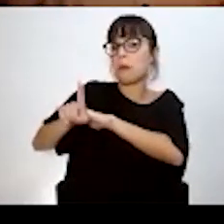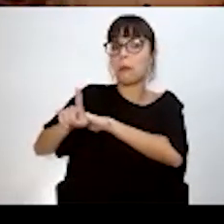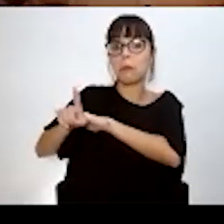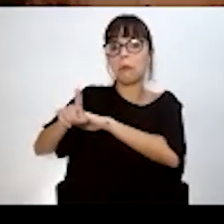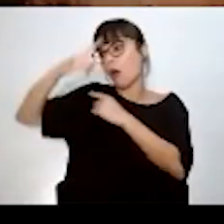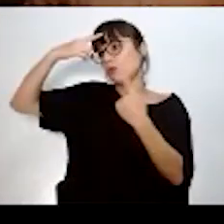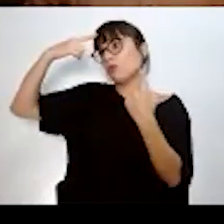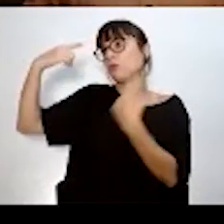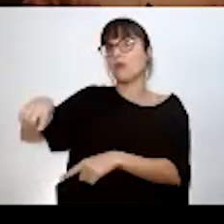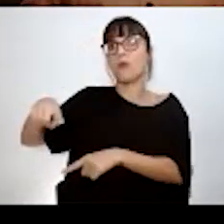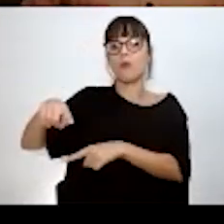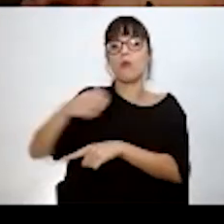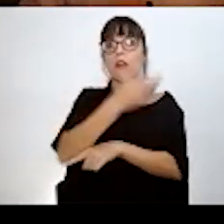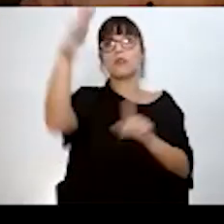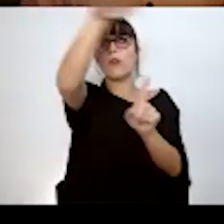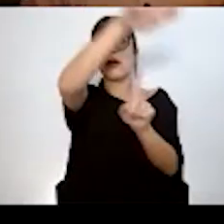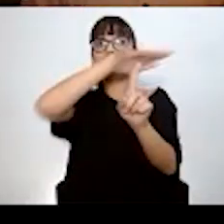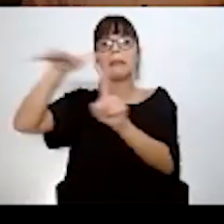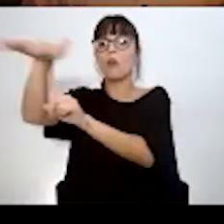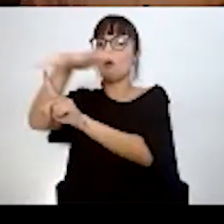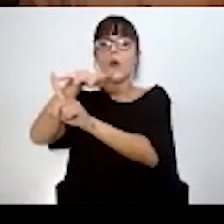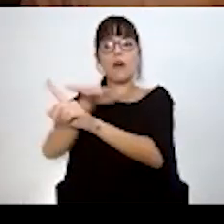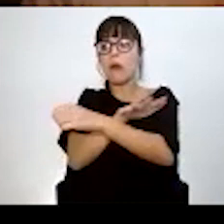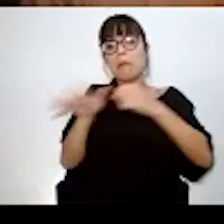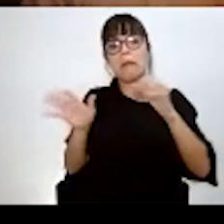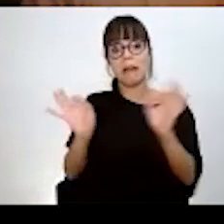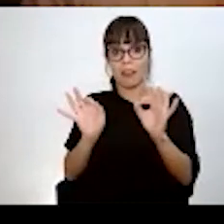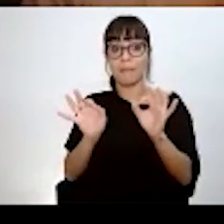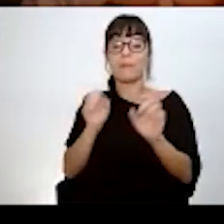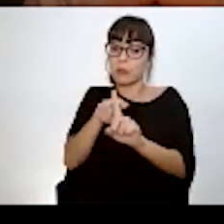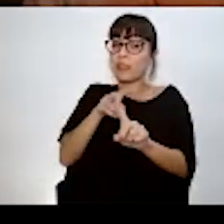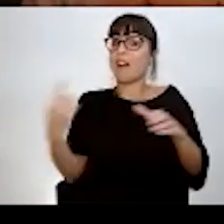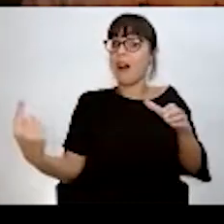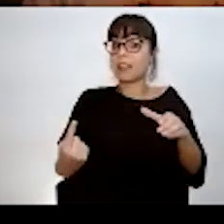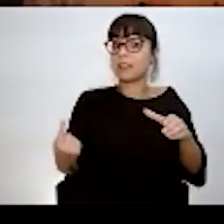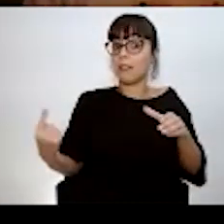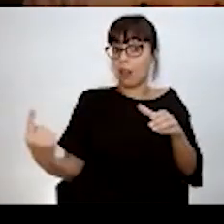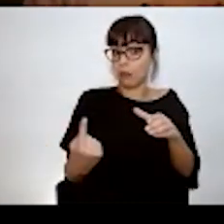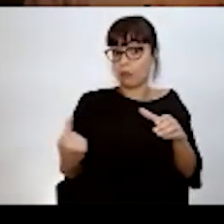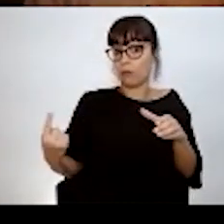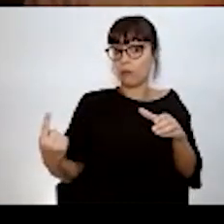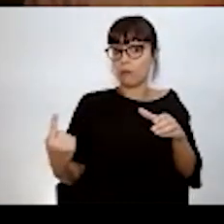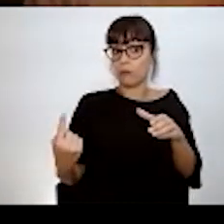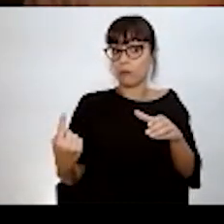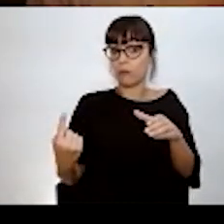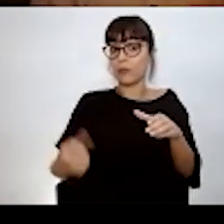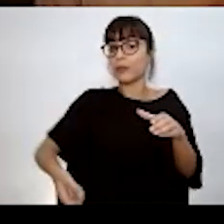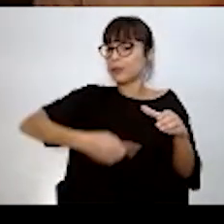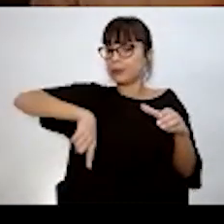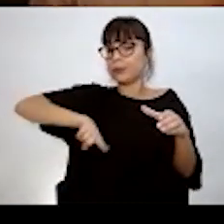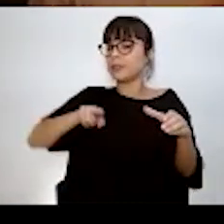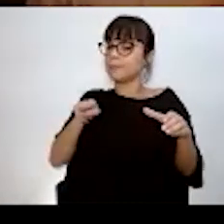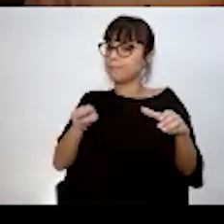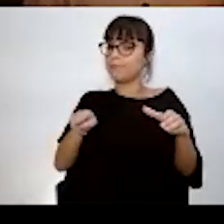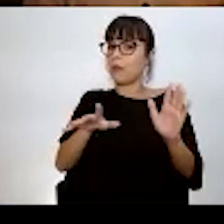pasaba a su alrededor. Esa mirada de aislamiento, yo creo que también progresivamente tenemos que irnos desprendiendo